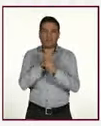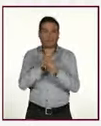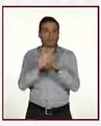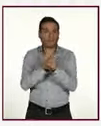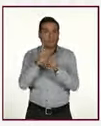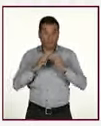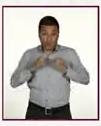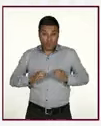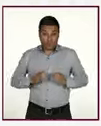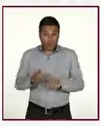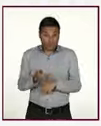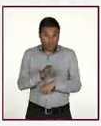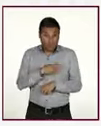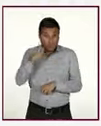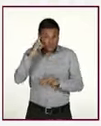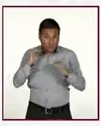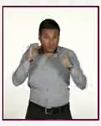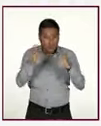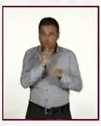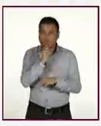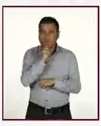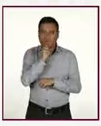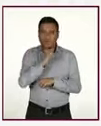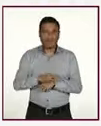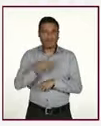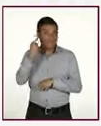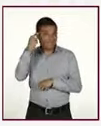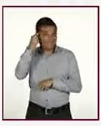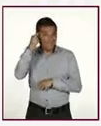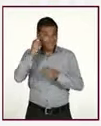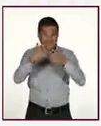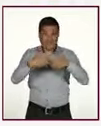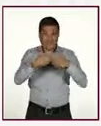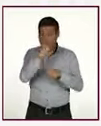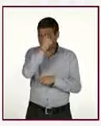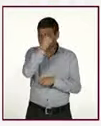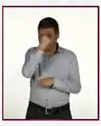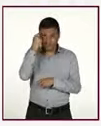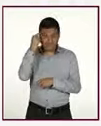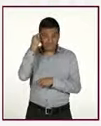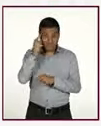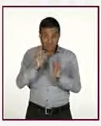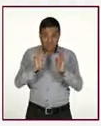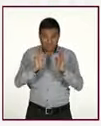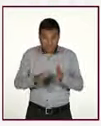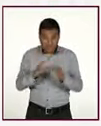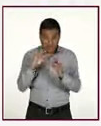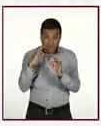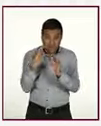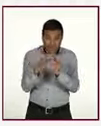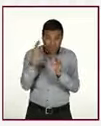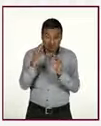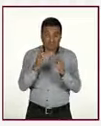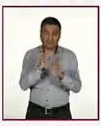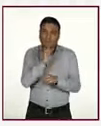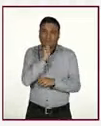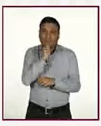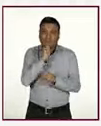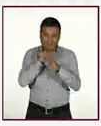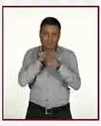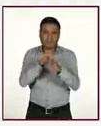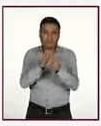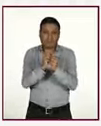termina de desarrollar, porque el cerebro, la parte prefrontal, que es muy importante para la toma de decisiones, aún no está lista ni preparada para